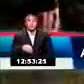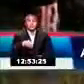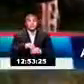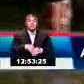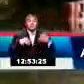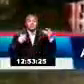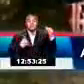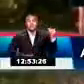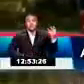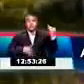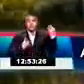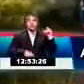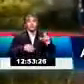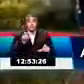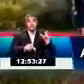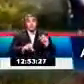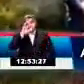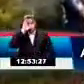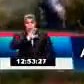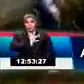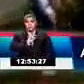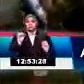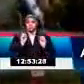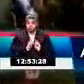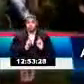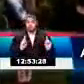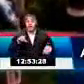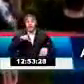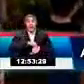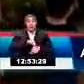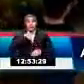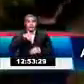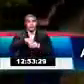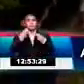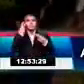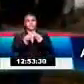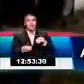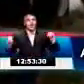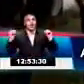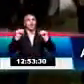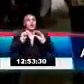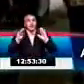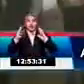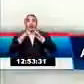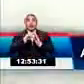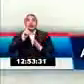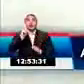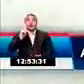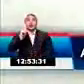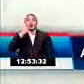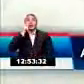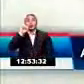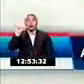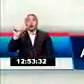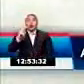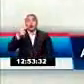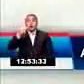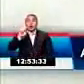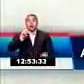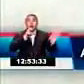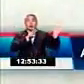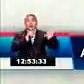Emotiva serenata, uniformados de la policía del distrito Quevedo visitaron una vez más la vivienda de don Jorge Vinicio Rosero Hidalgo,